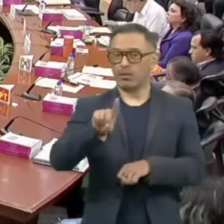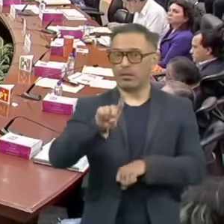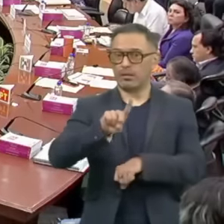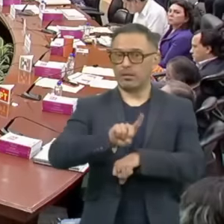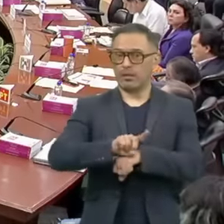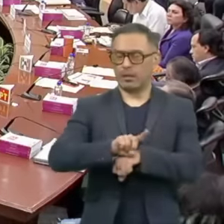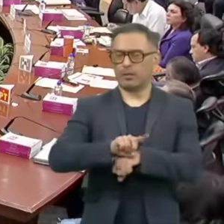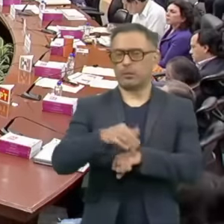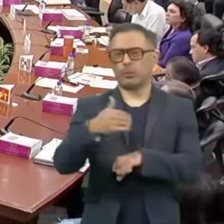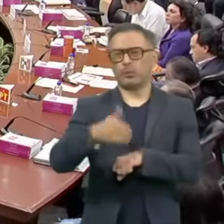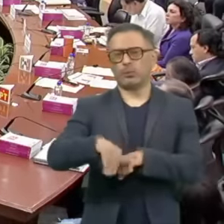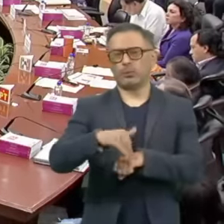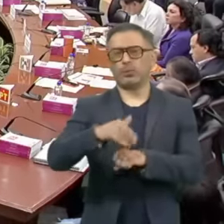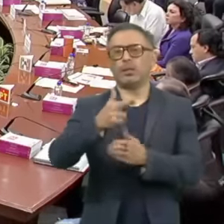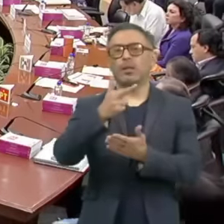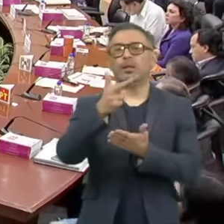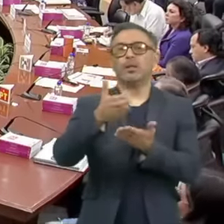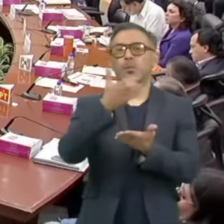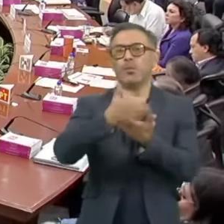histórico para la República.